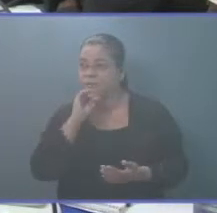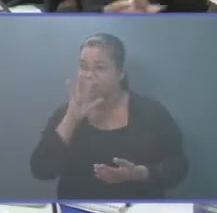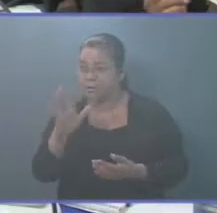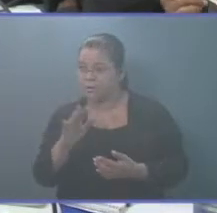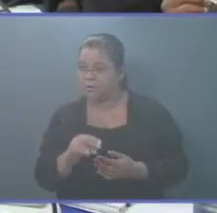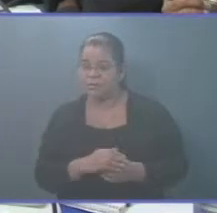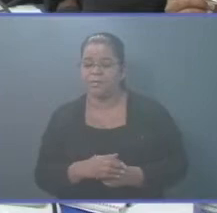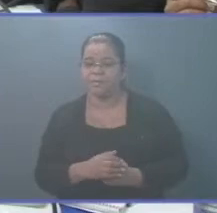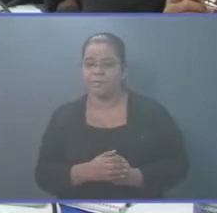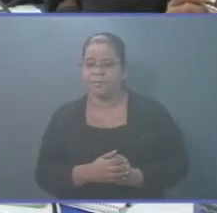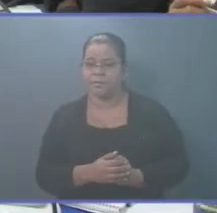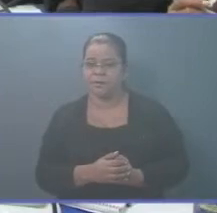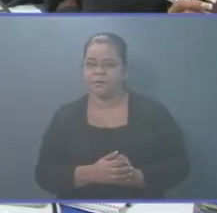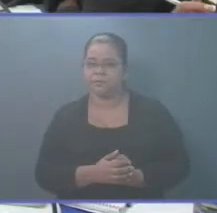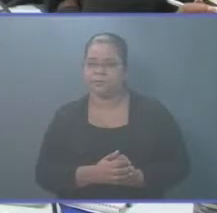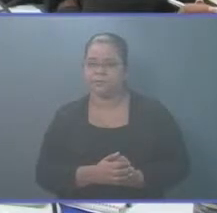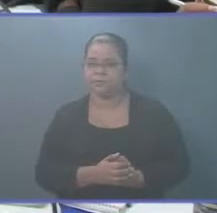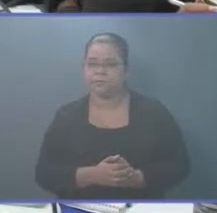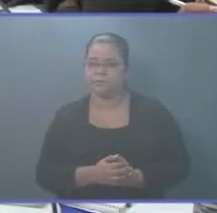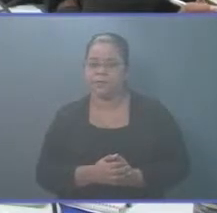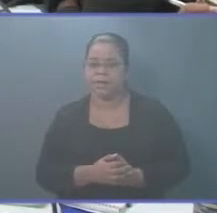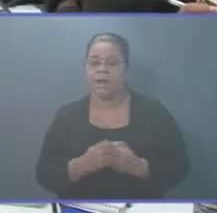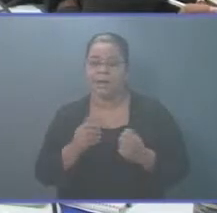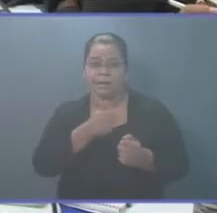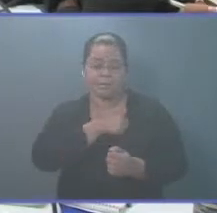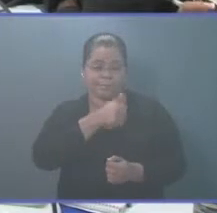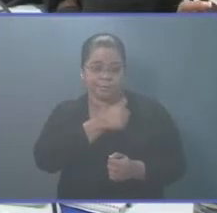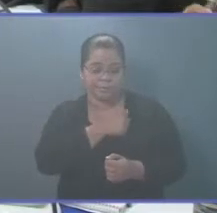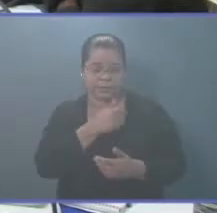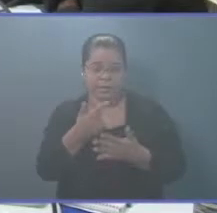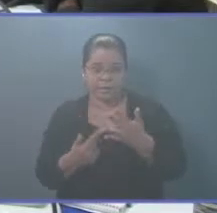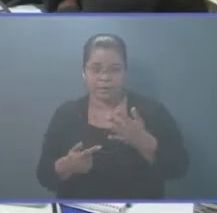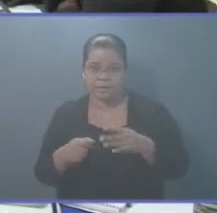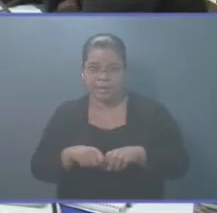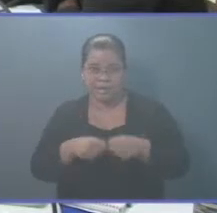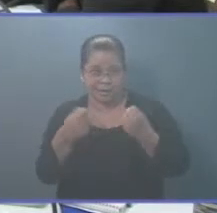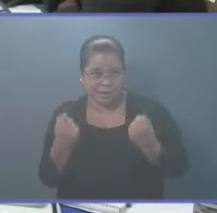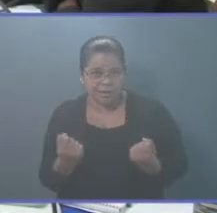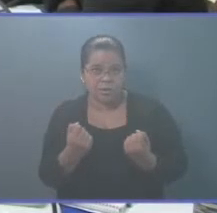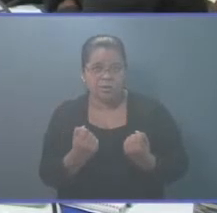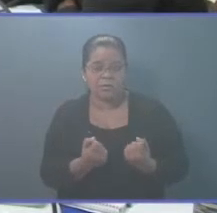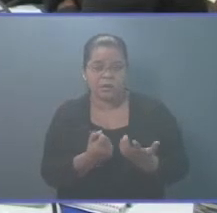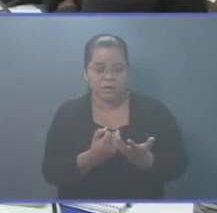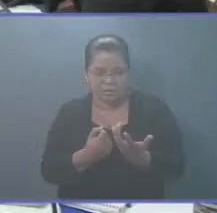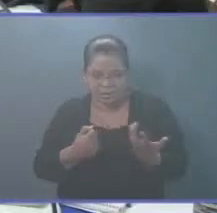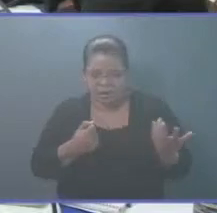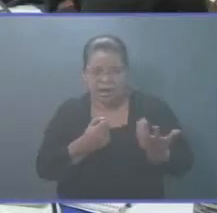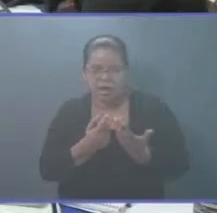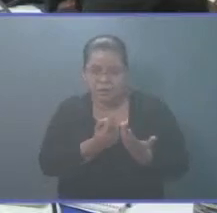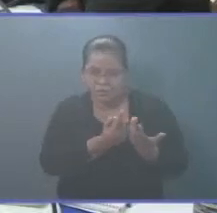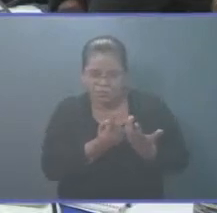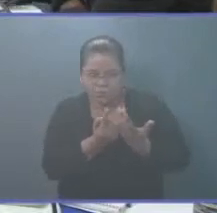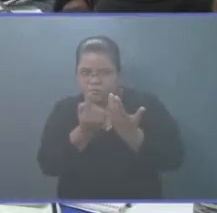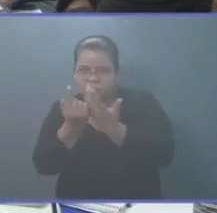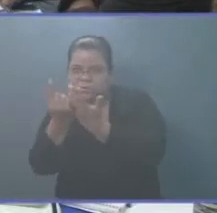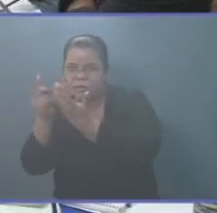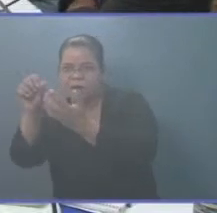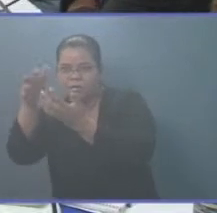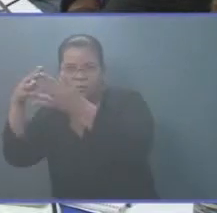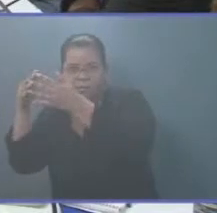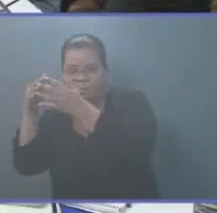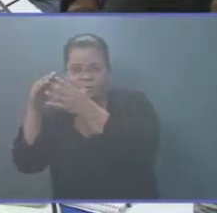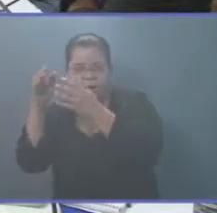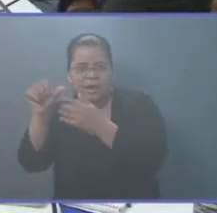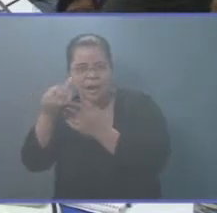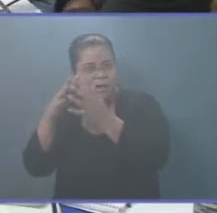dice lo siguiente. La competencia en los delitos de tráfico ilegal de personas, promoción del tráfico ilegal de personas,